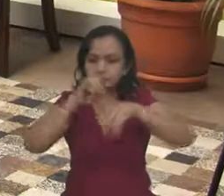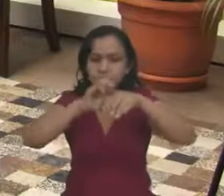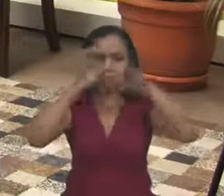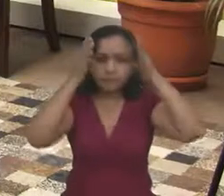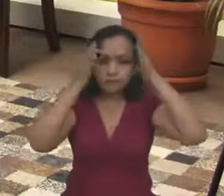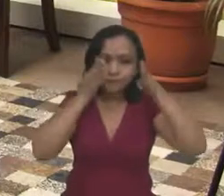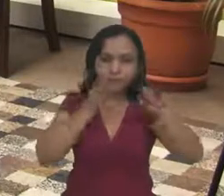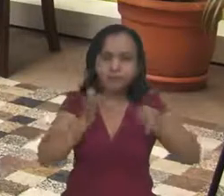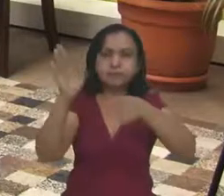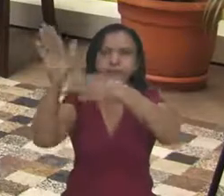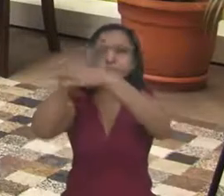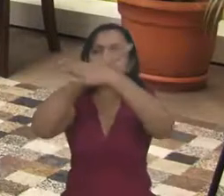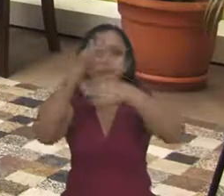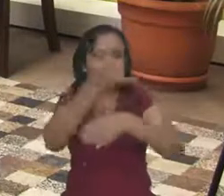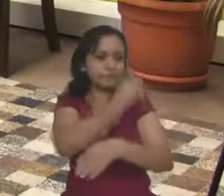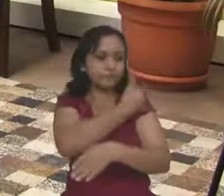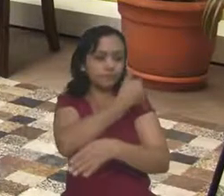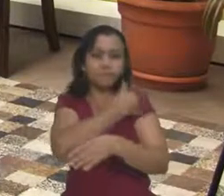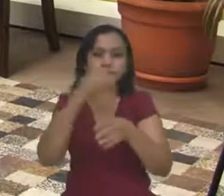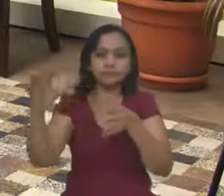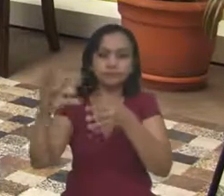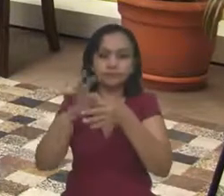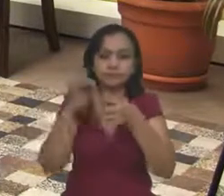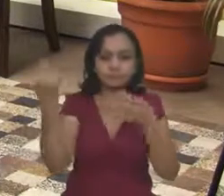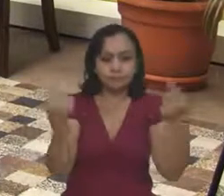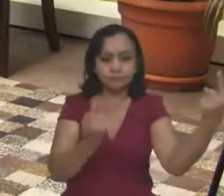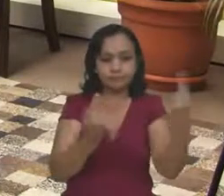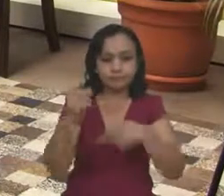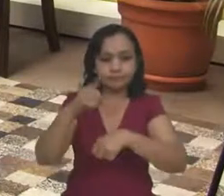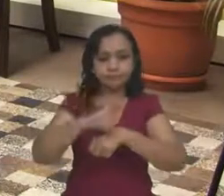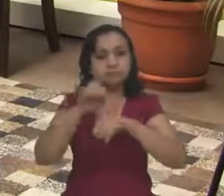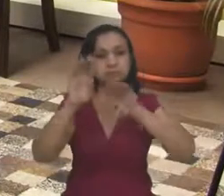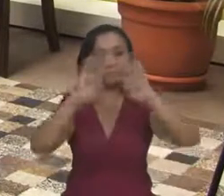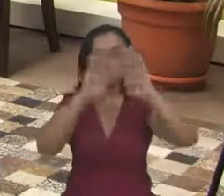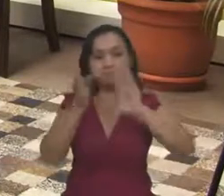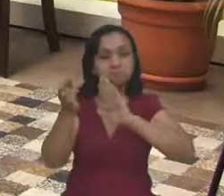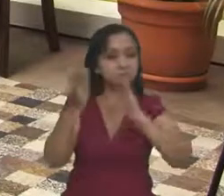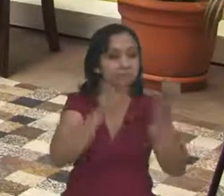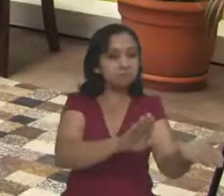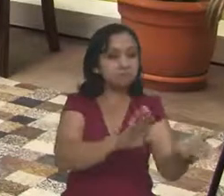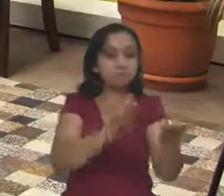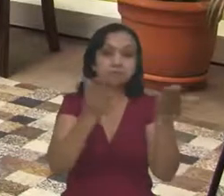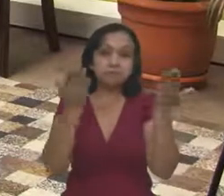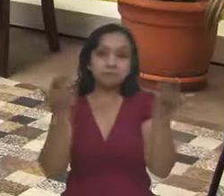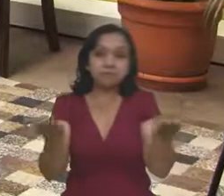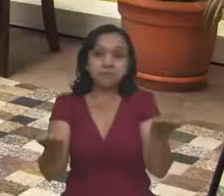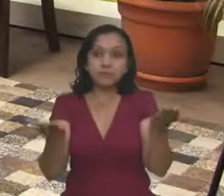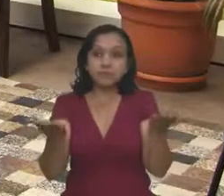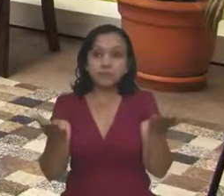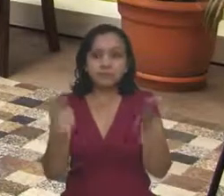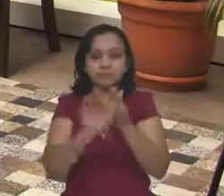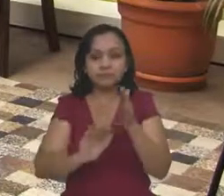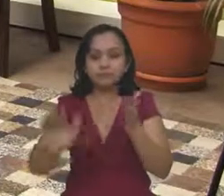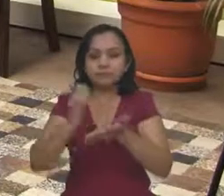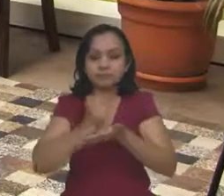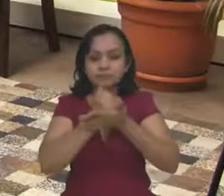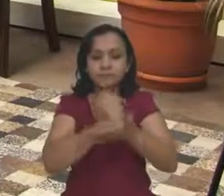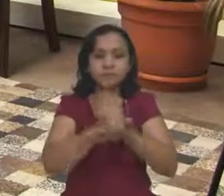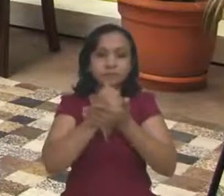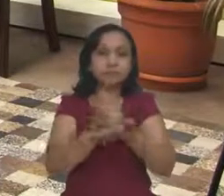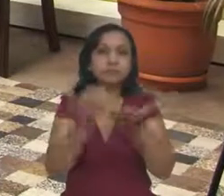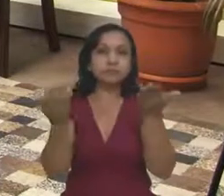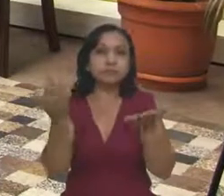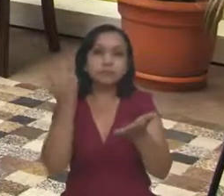en varios hospitales y hermanamientos realmente ella posteriormente falleció. Pues, pero por más pues que uno quiera,